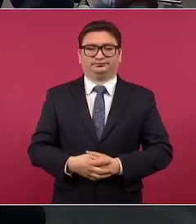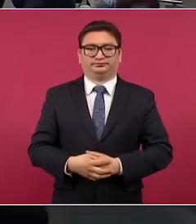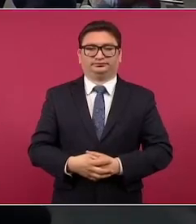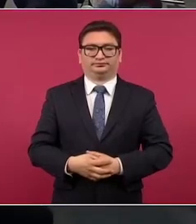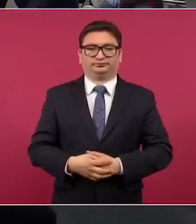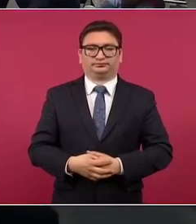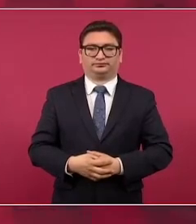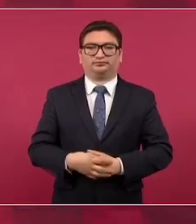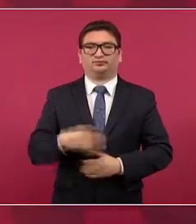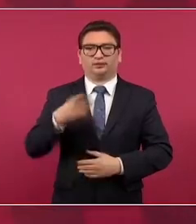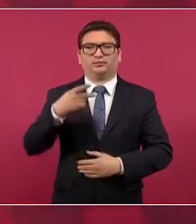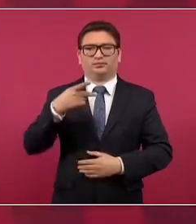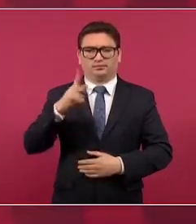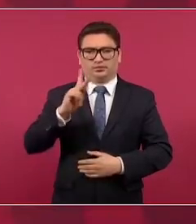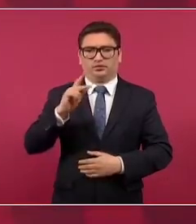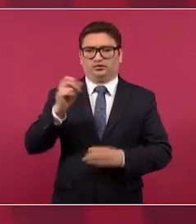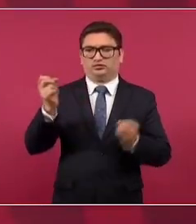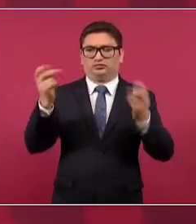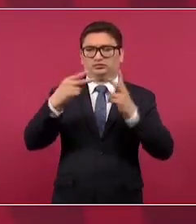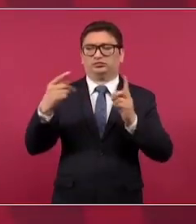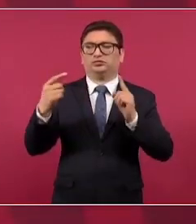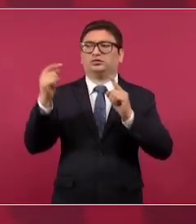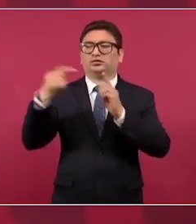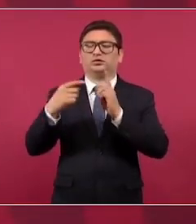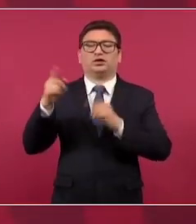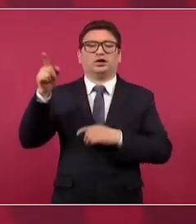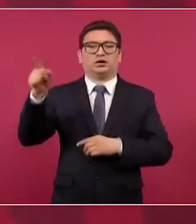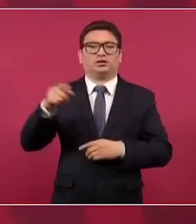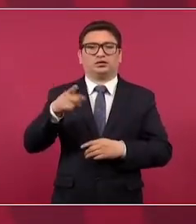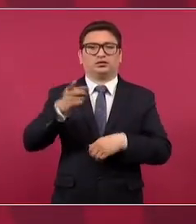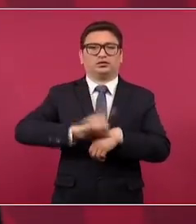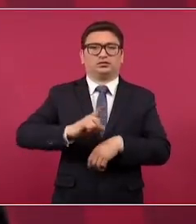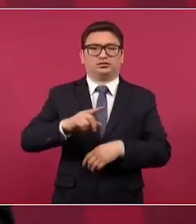pero nos vamos a ver el día 14,